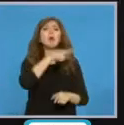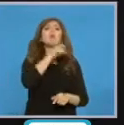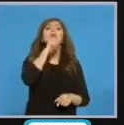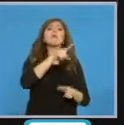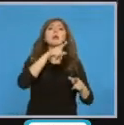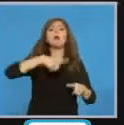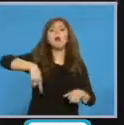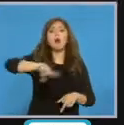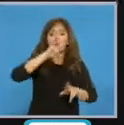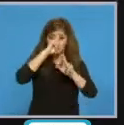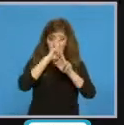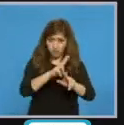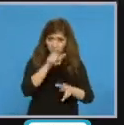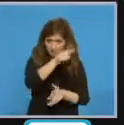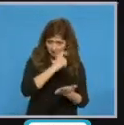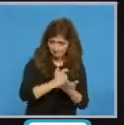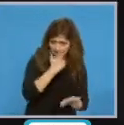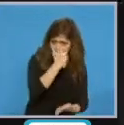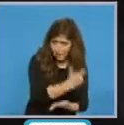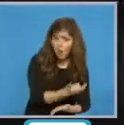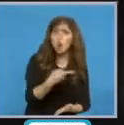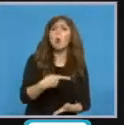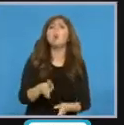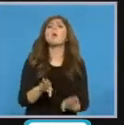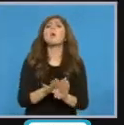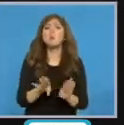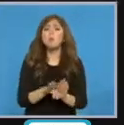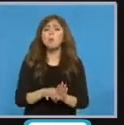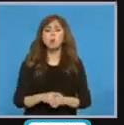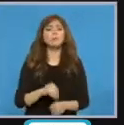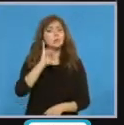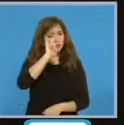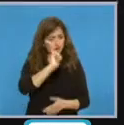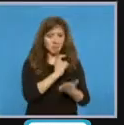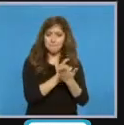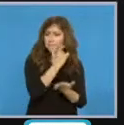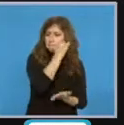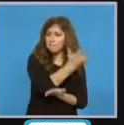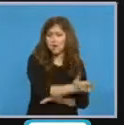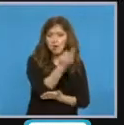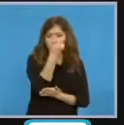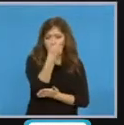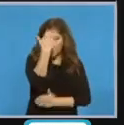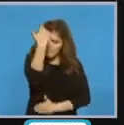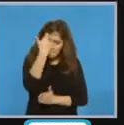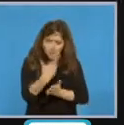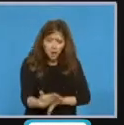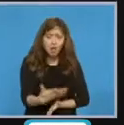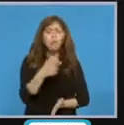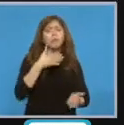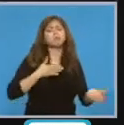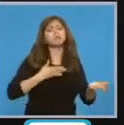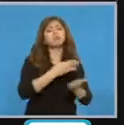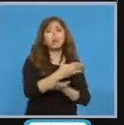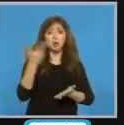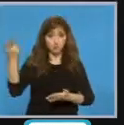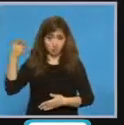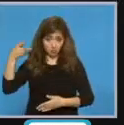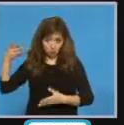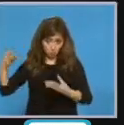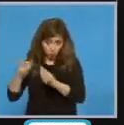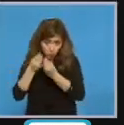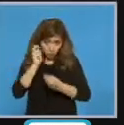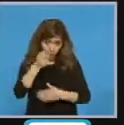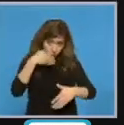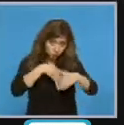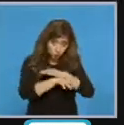respeto. ¿Se pagaba o cómo estaba la jugada? Se pagaba, sí, una entrada muy mínima, pero se pagaba. ¿Iban con sus novias? Iban con la